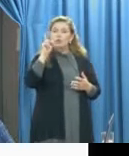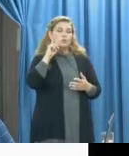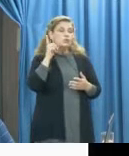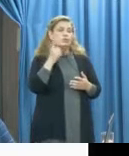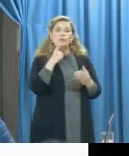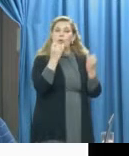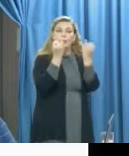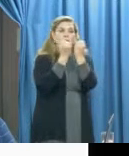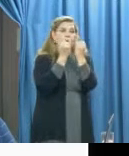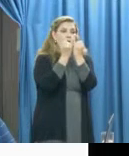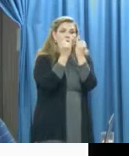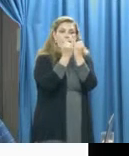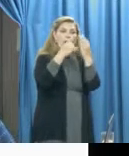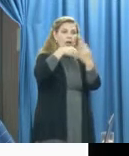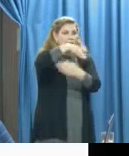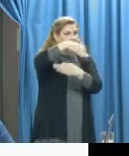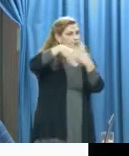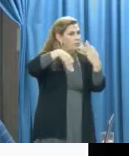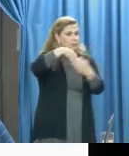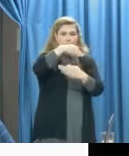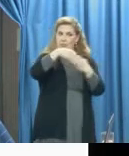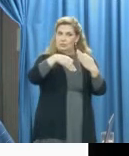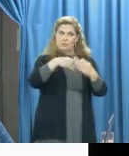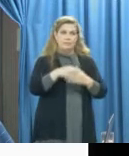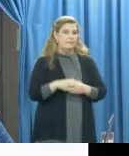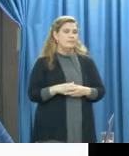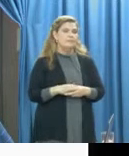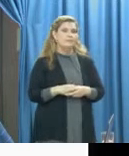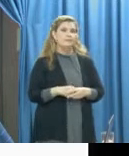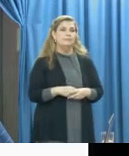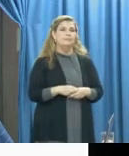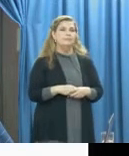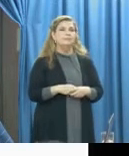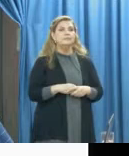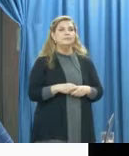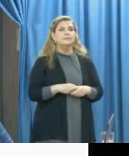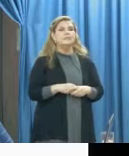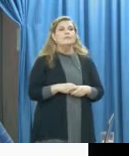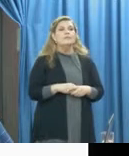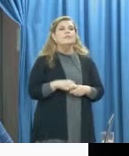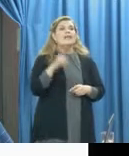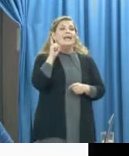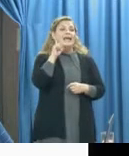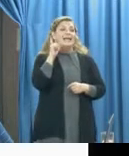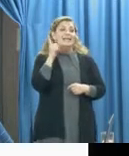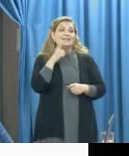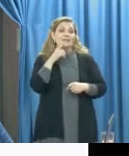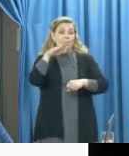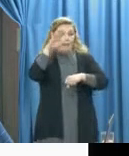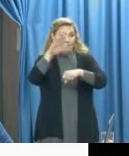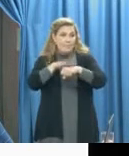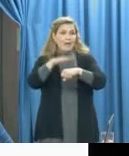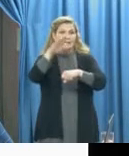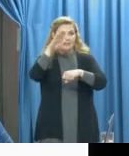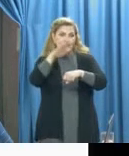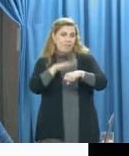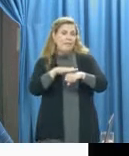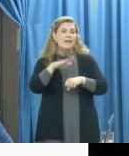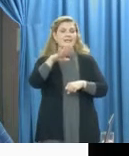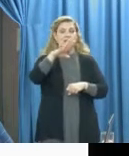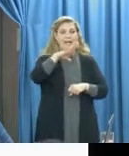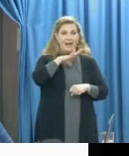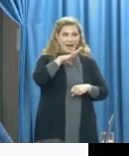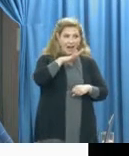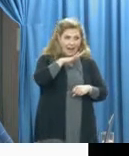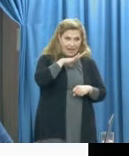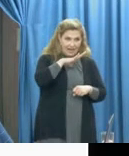sorderas son iguales. La sordera más frecuente en la mitad de